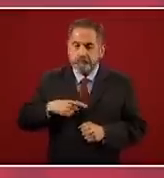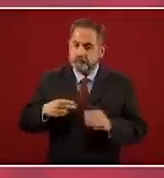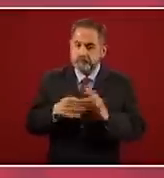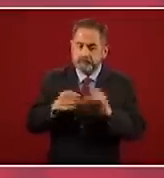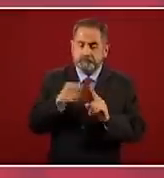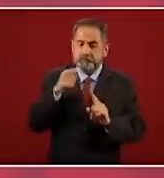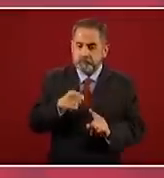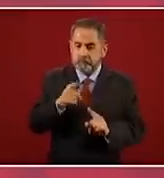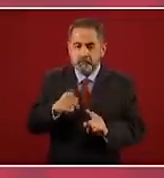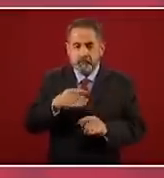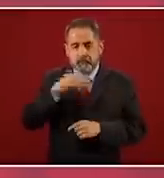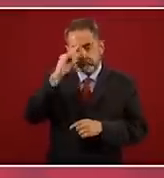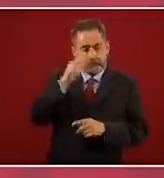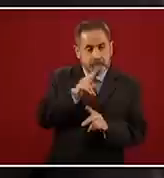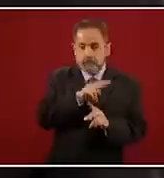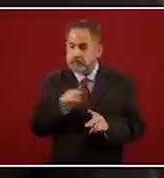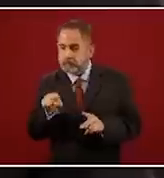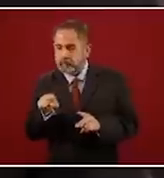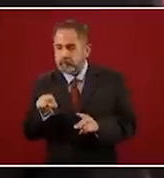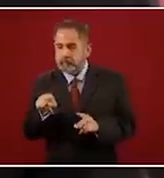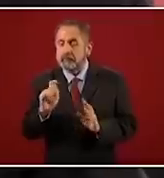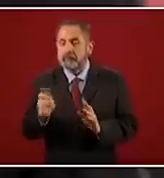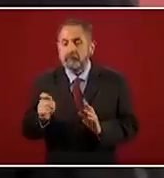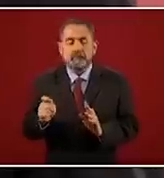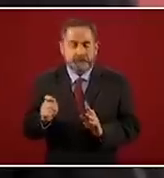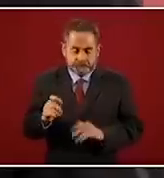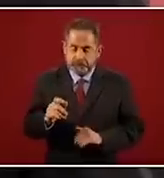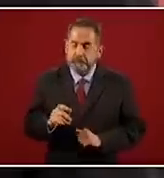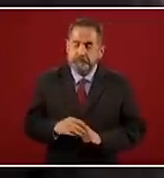que tomar en cuenta que hay